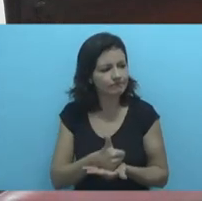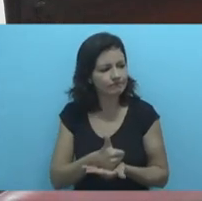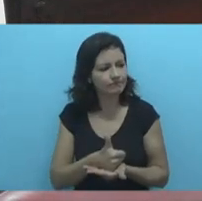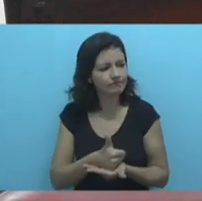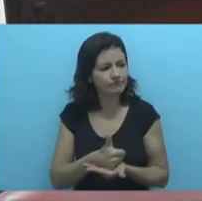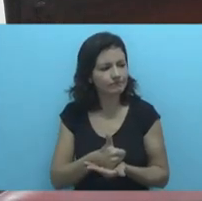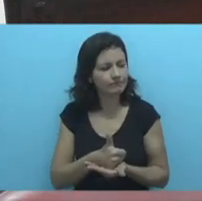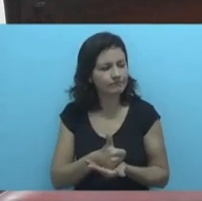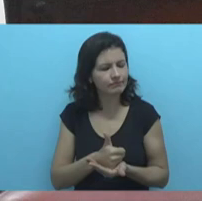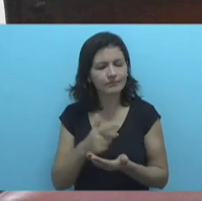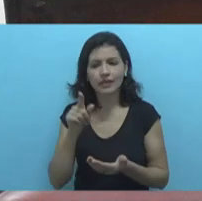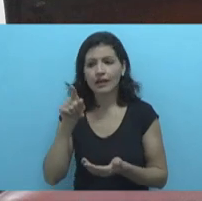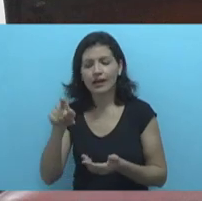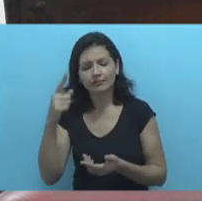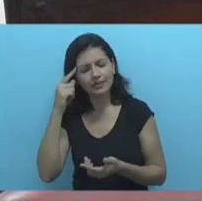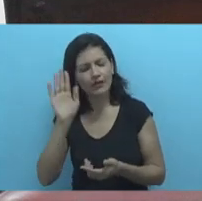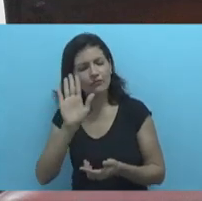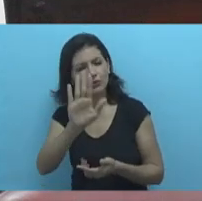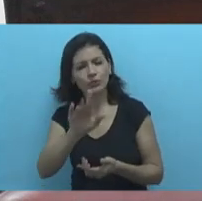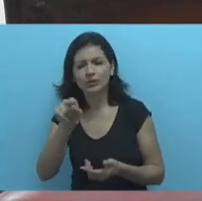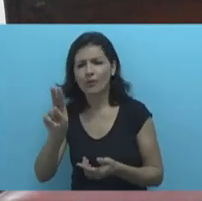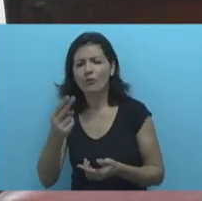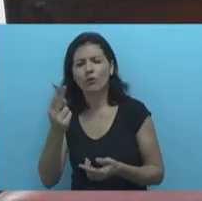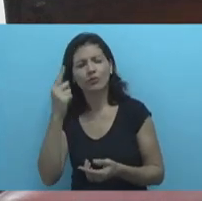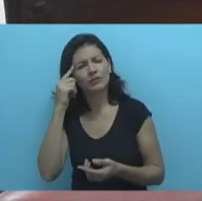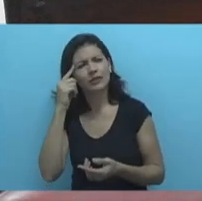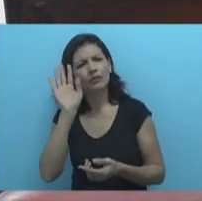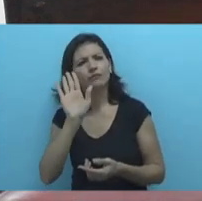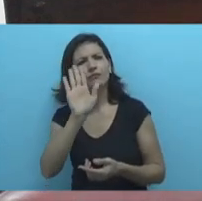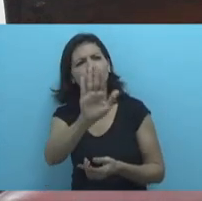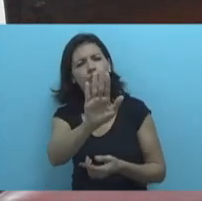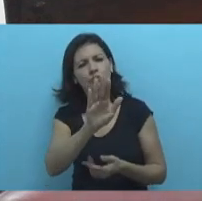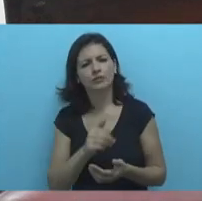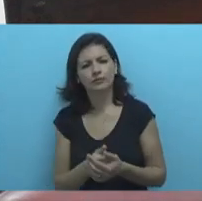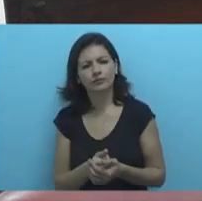pensando el futuro. Y Miguel se fue pensando el futuro. Y